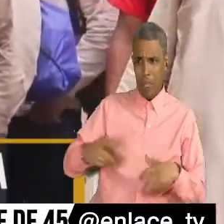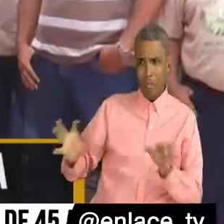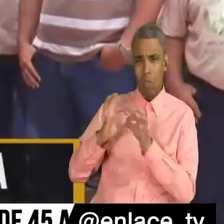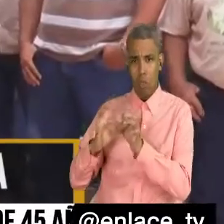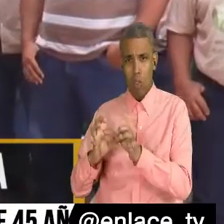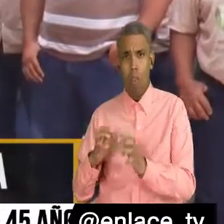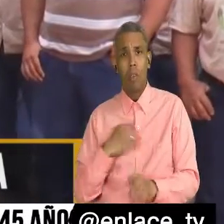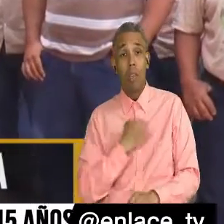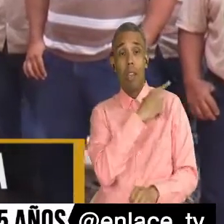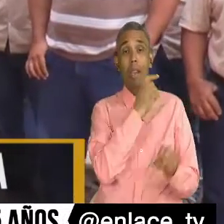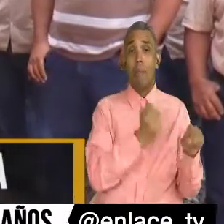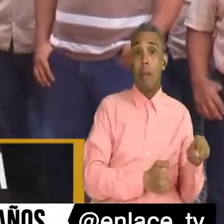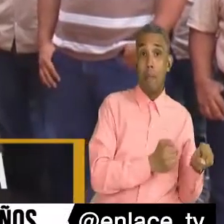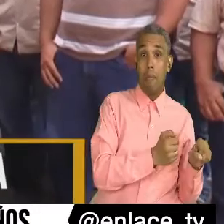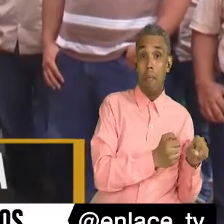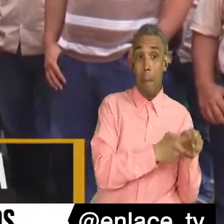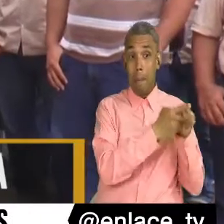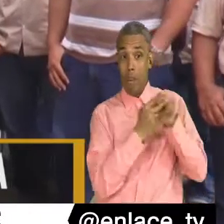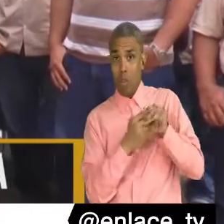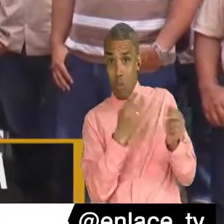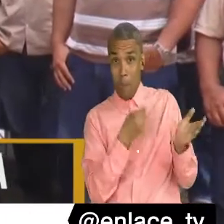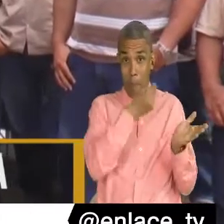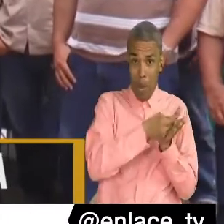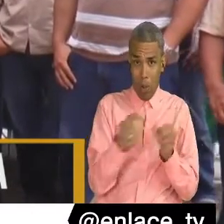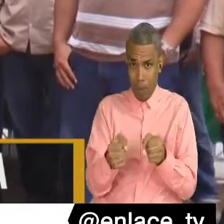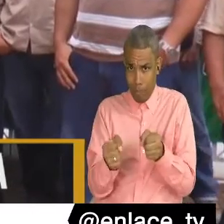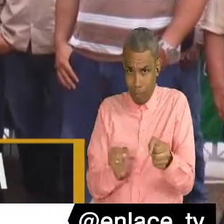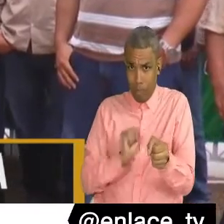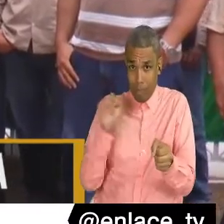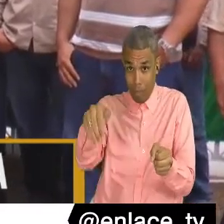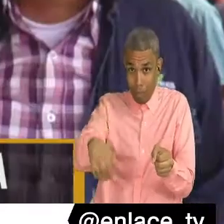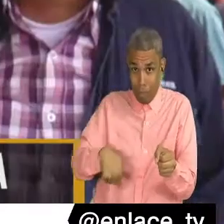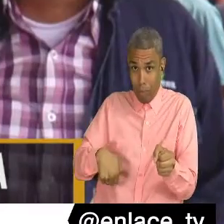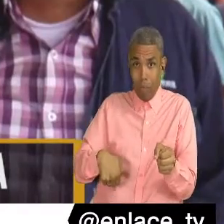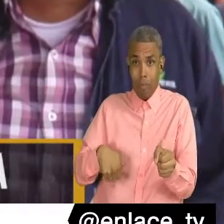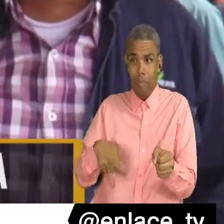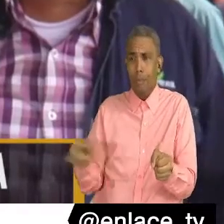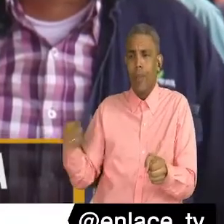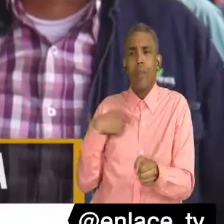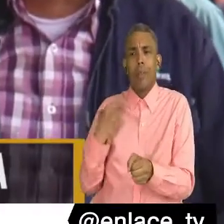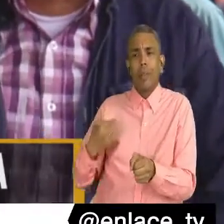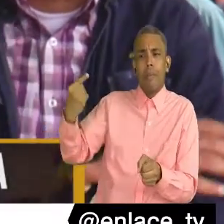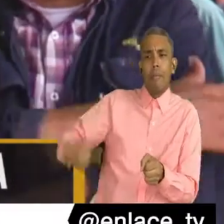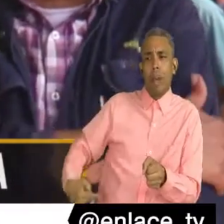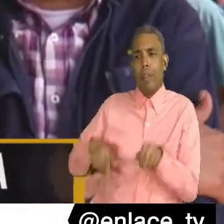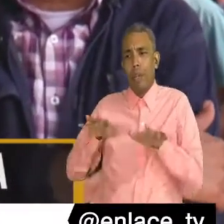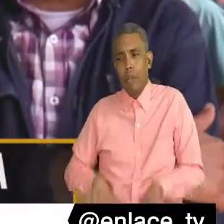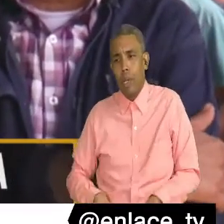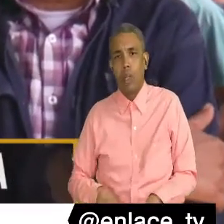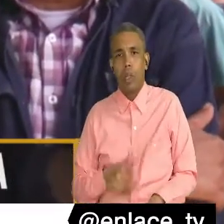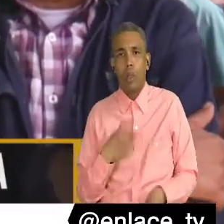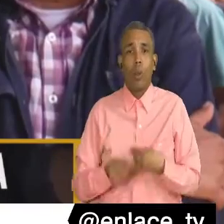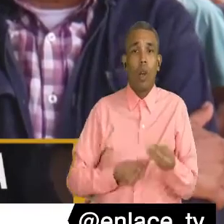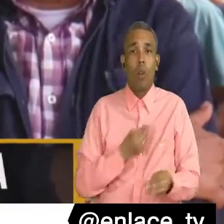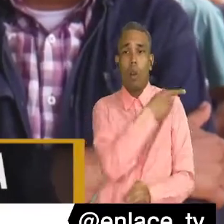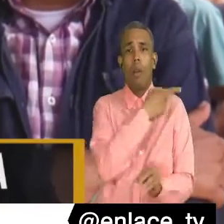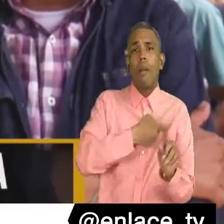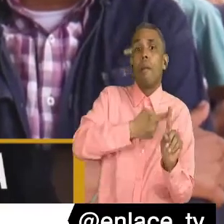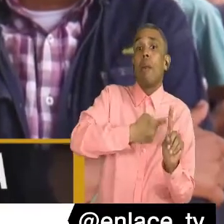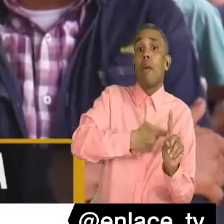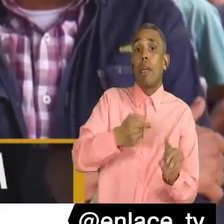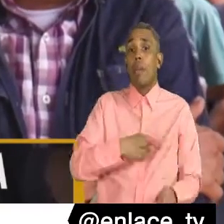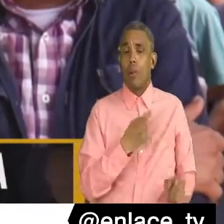la empresa pues congeló los contratos, todo el personal se encuentra aquí paralizado porque no dan razón de nada y tampoco